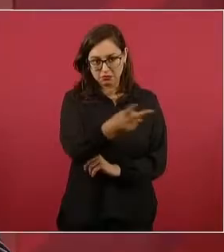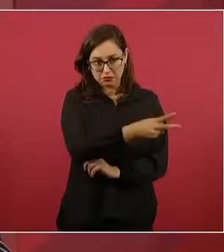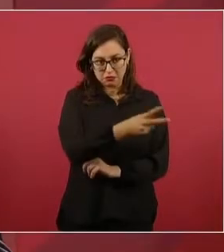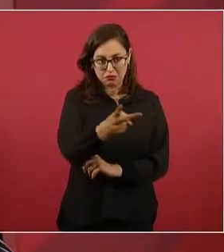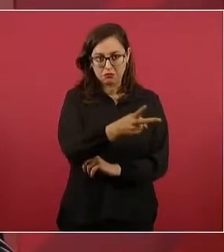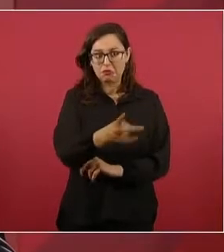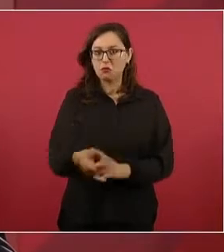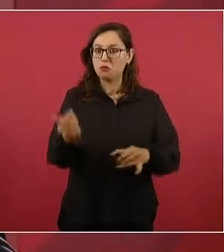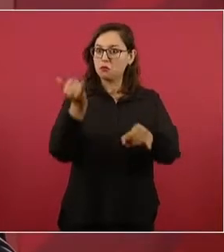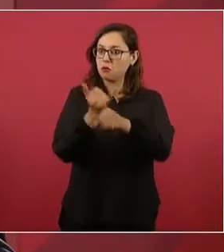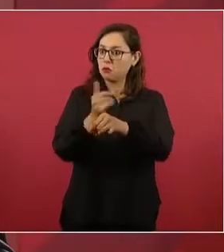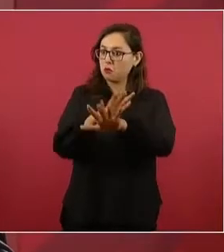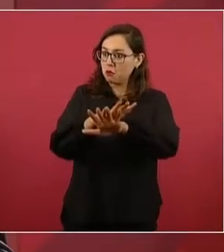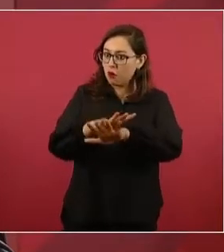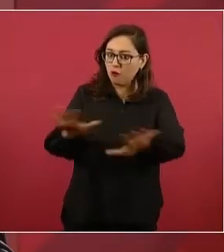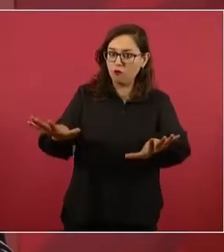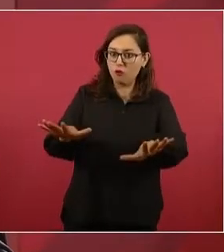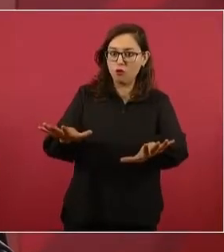de tratar